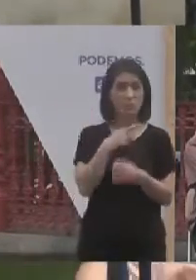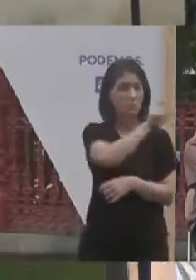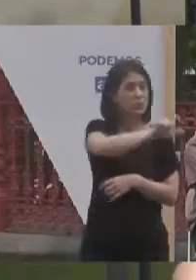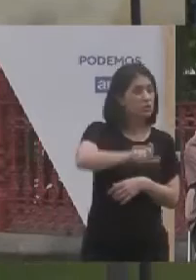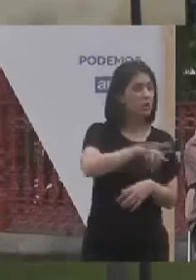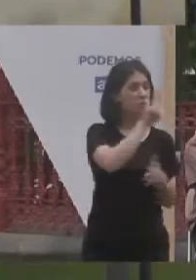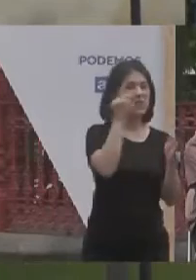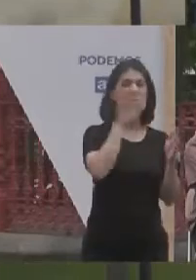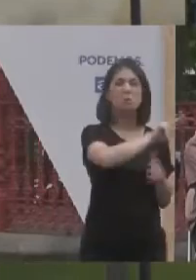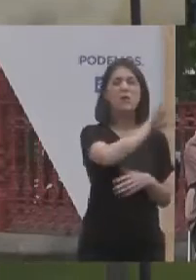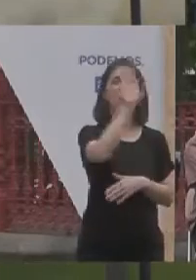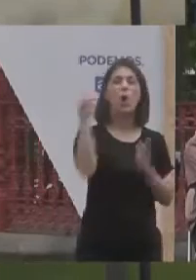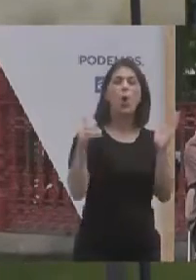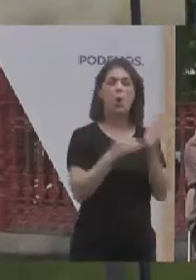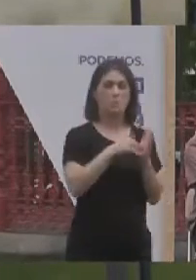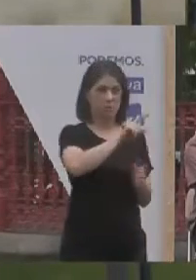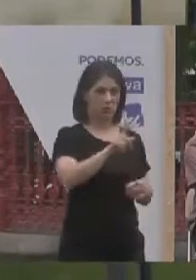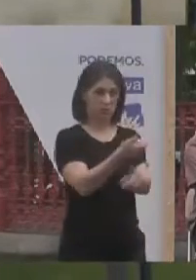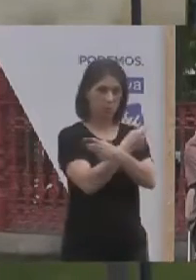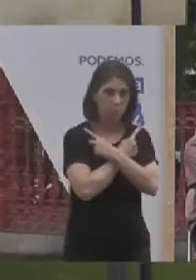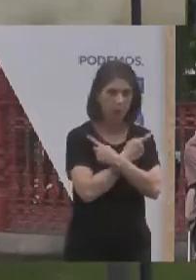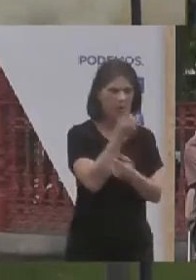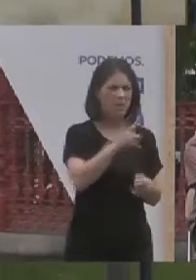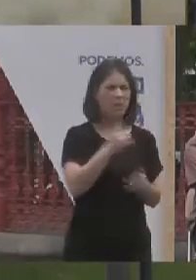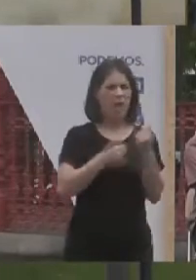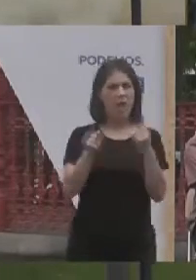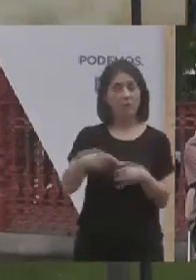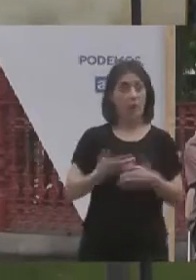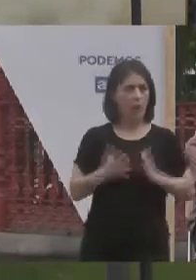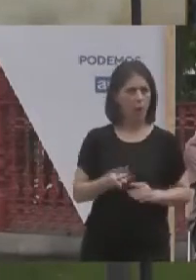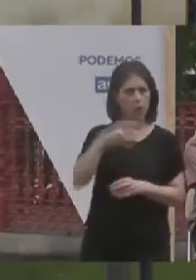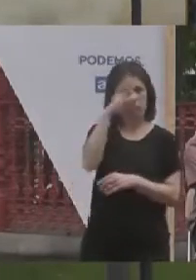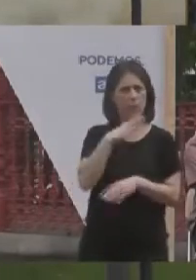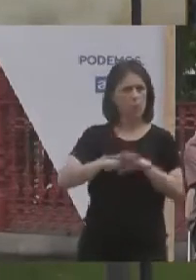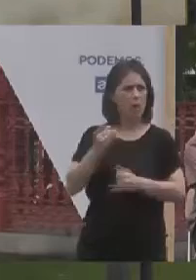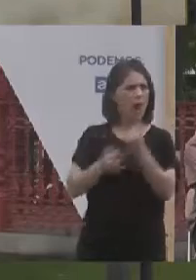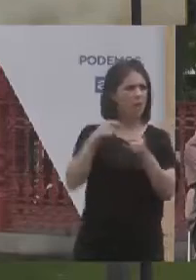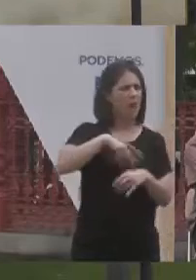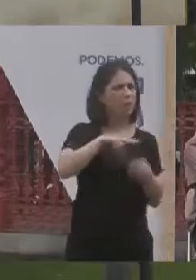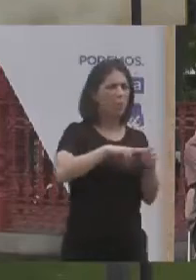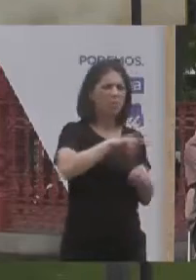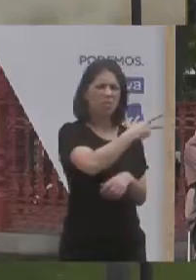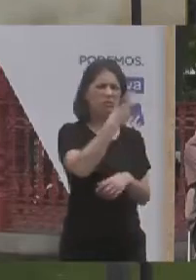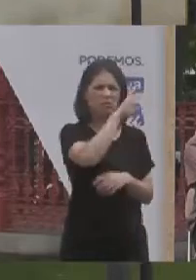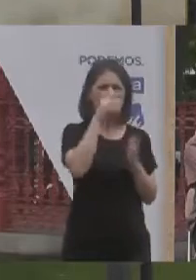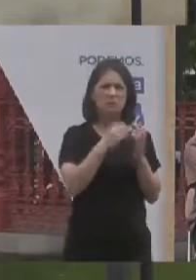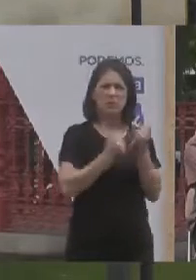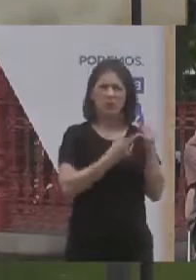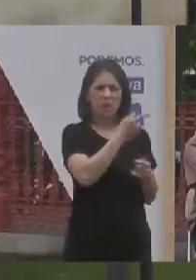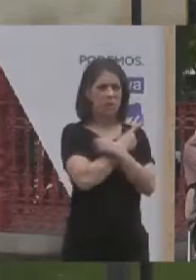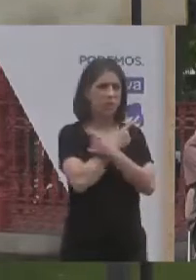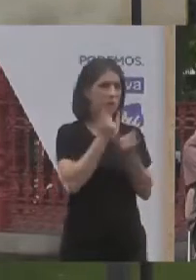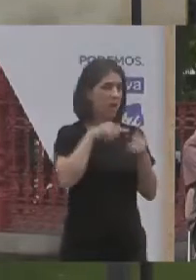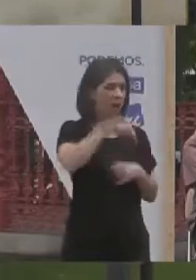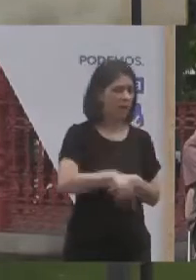paro, a persoa que é fillo da persoa responsable da migración de 200.000 persoas na provincia, a persoa que é responsable de manter